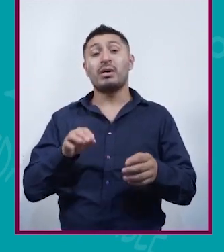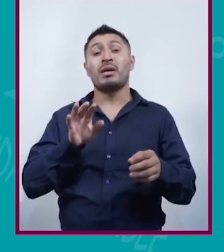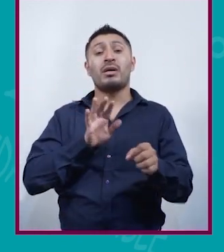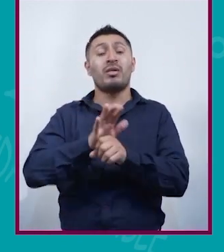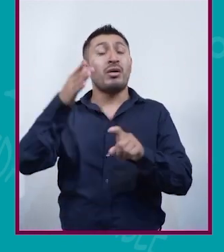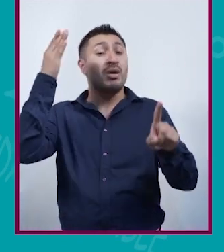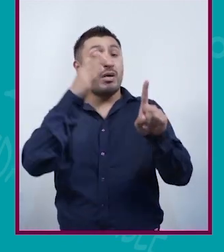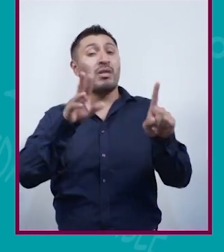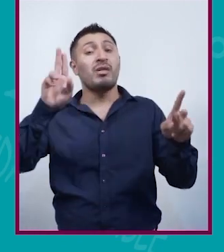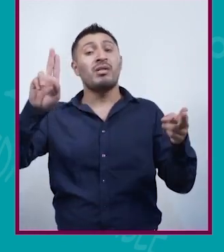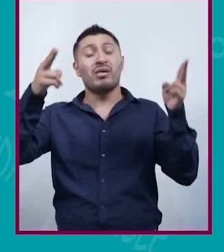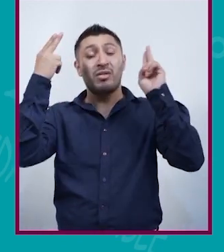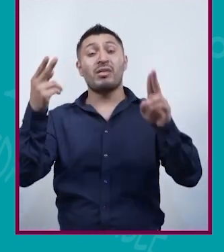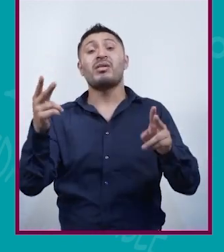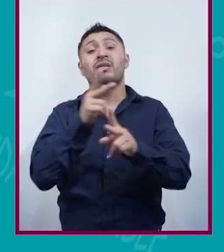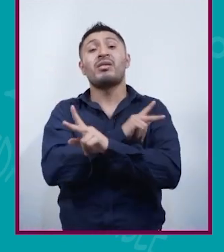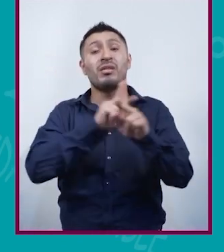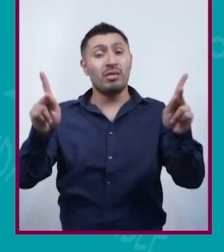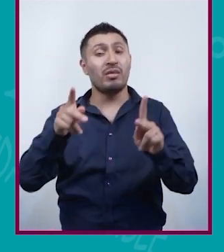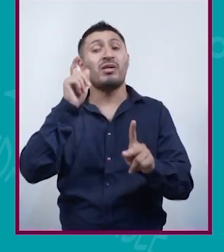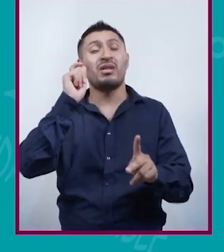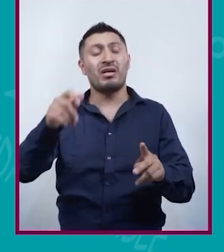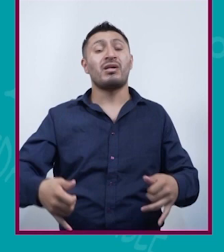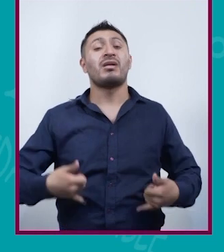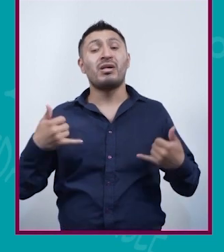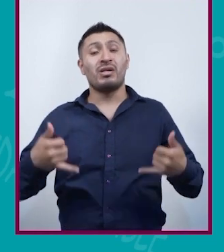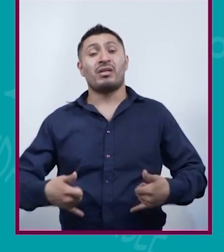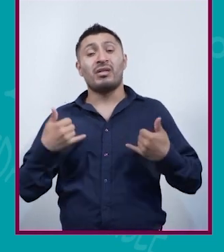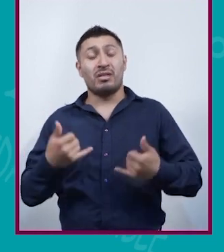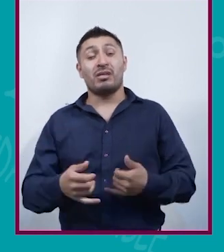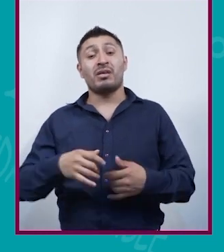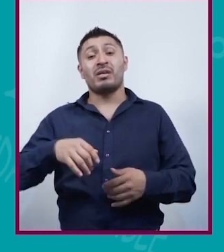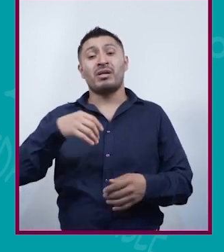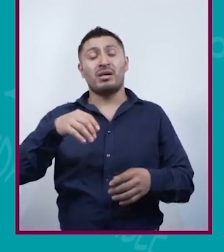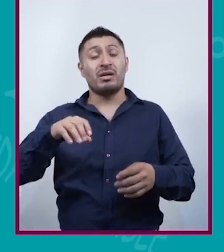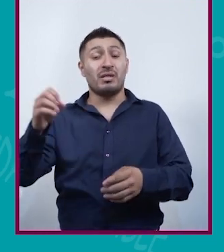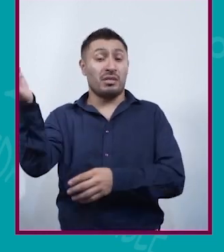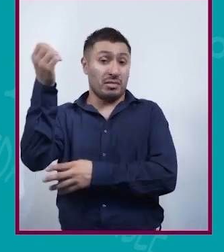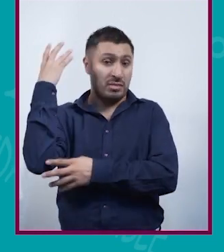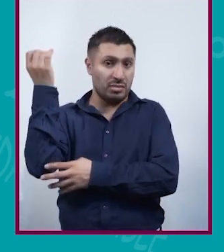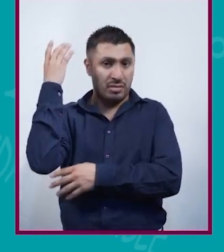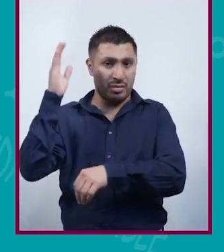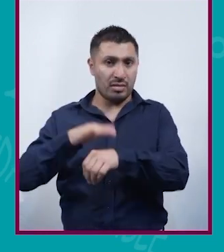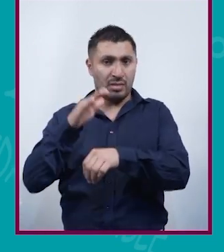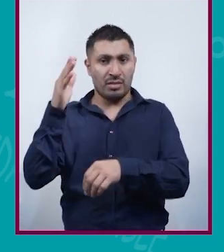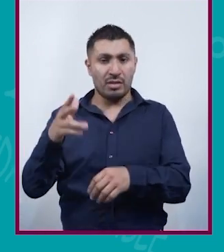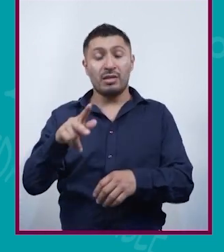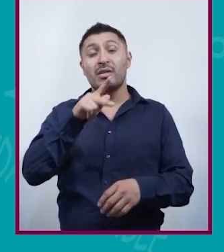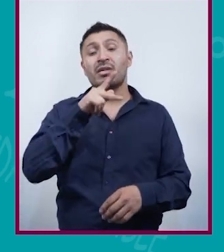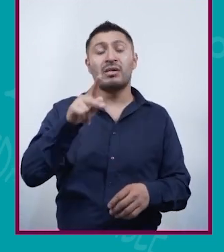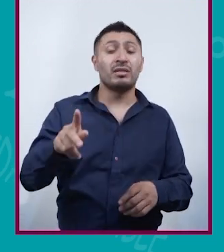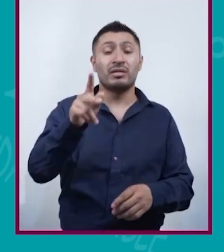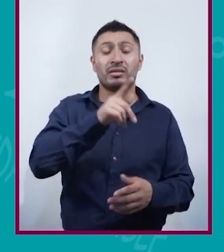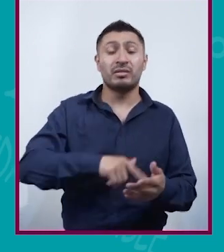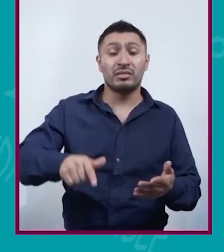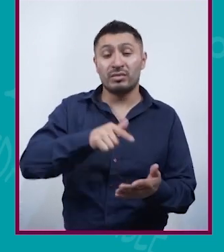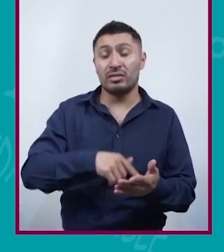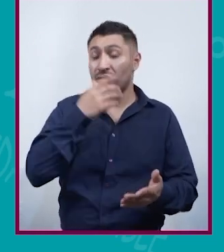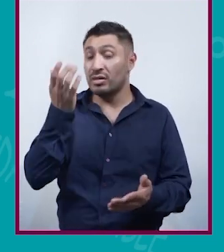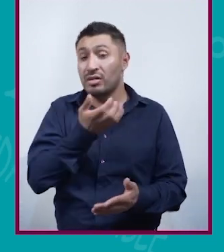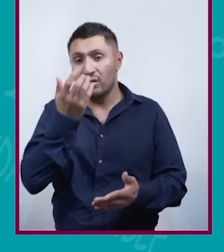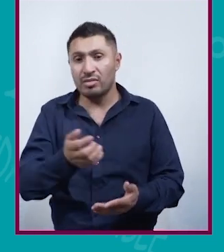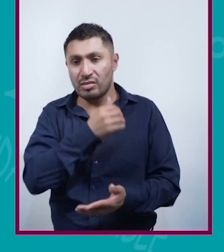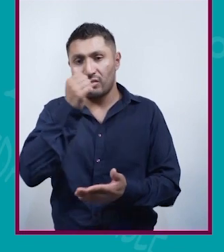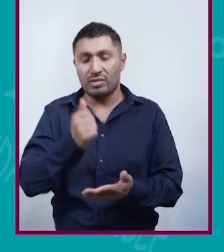la Universidad Popular. Lo que quería la Universidad Popular era que los jóvenes del Ateneo dieran conferencias, sobre todo